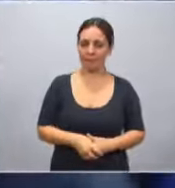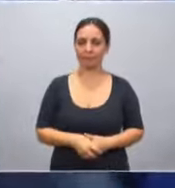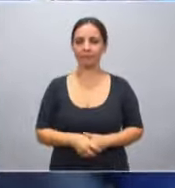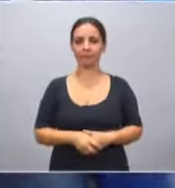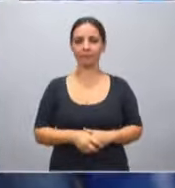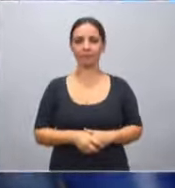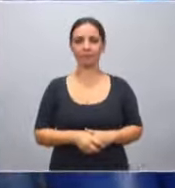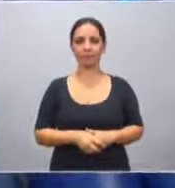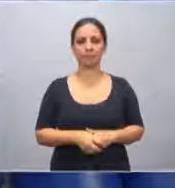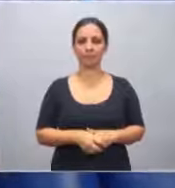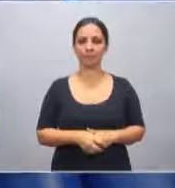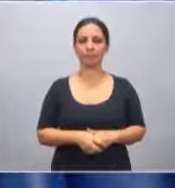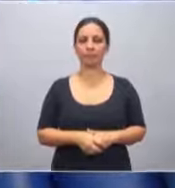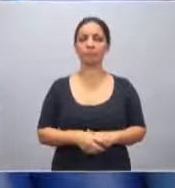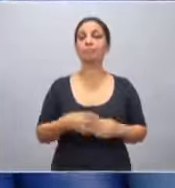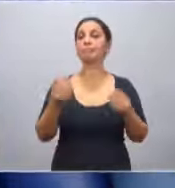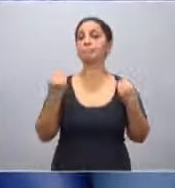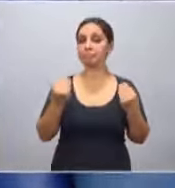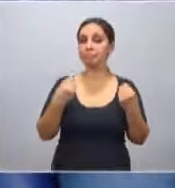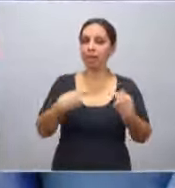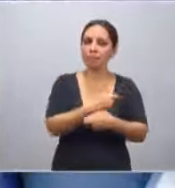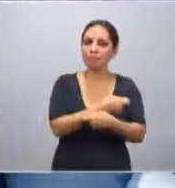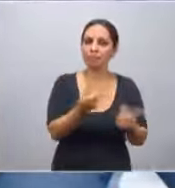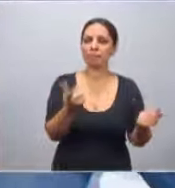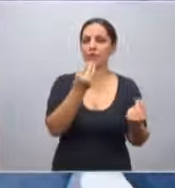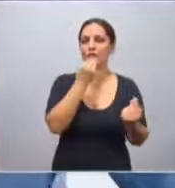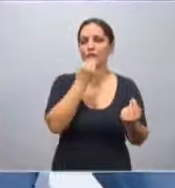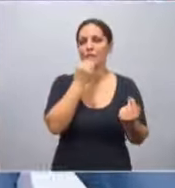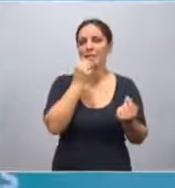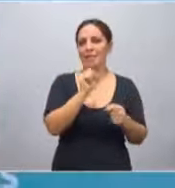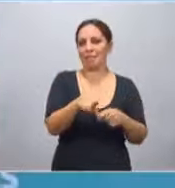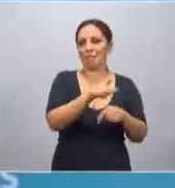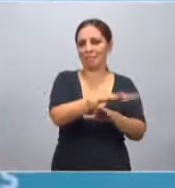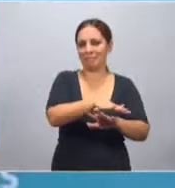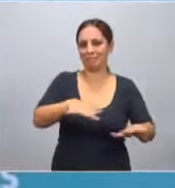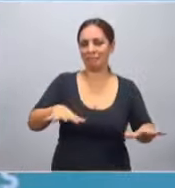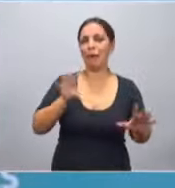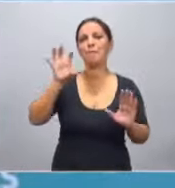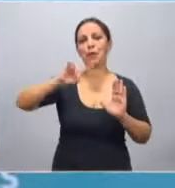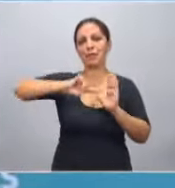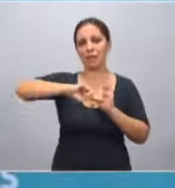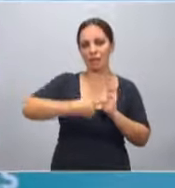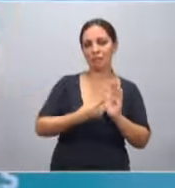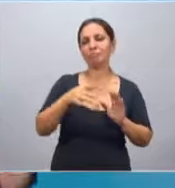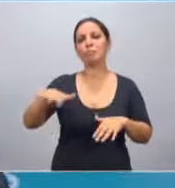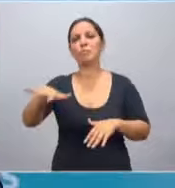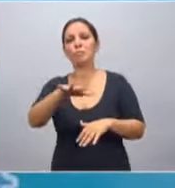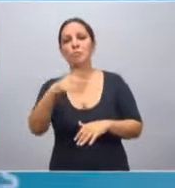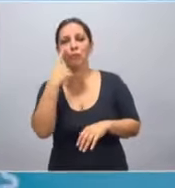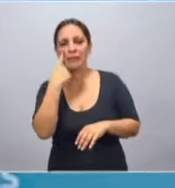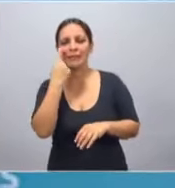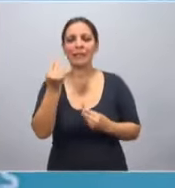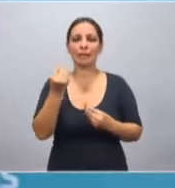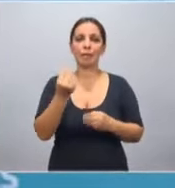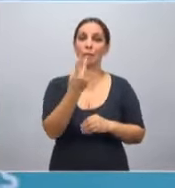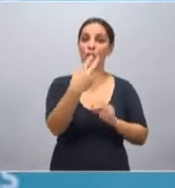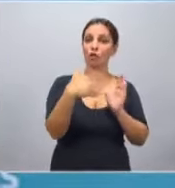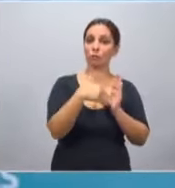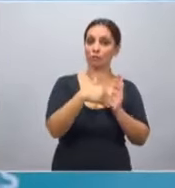Aires para el refuerzo alimentario y la seguridad alimentaria de toda la provincia en todos los municipios de la provincia 2 millones de